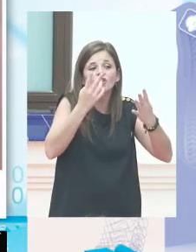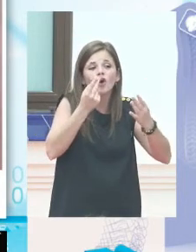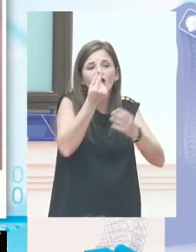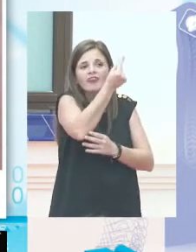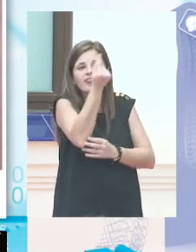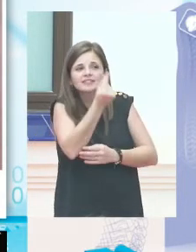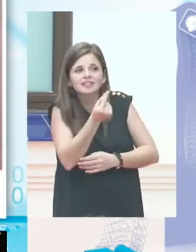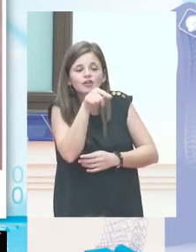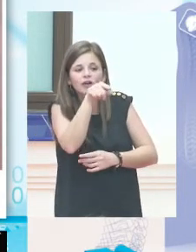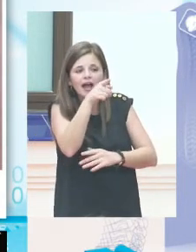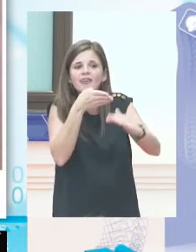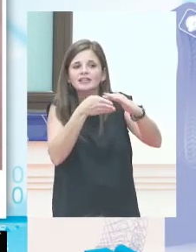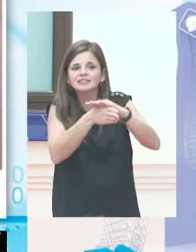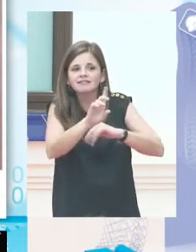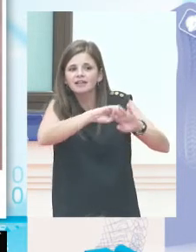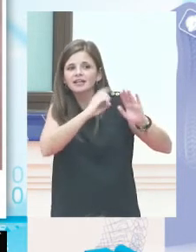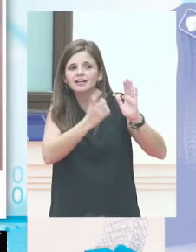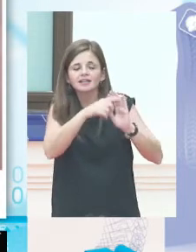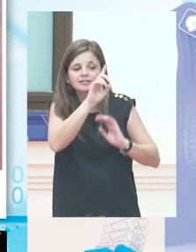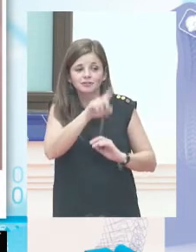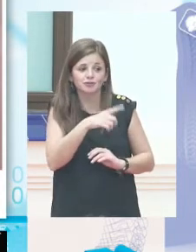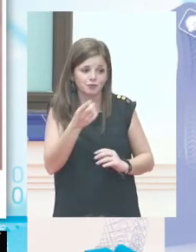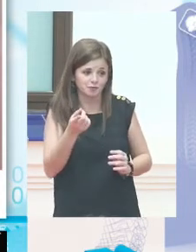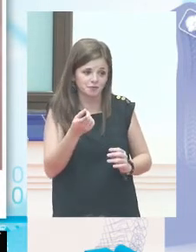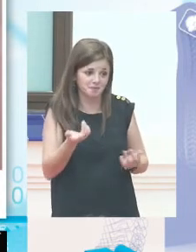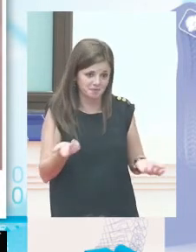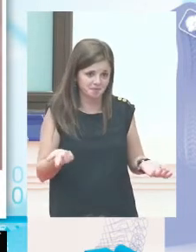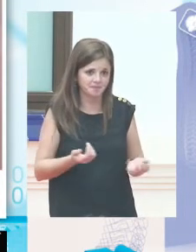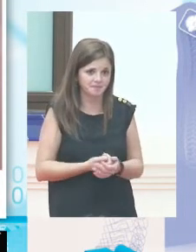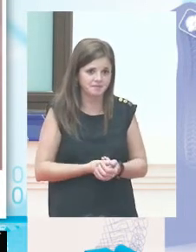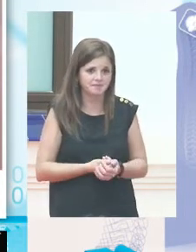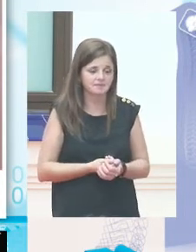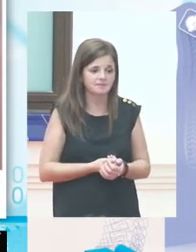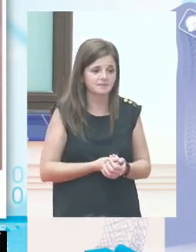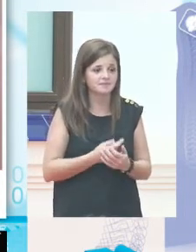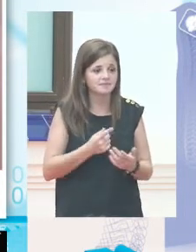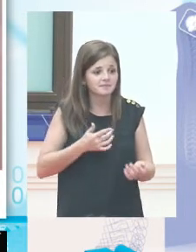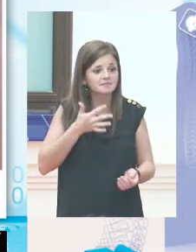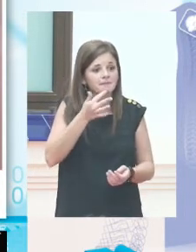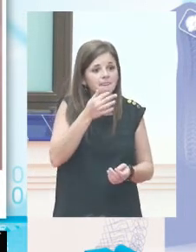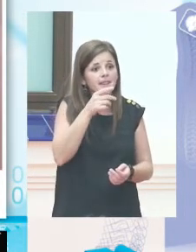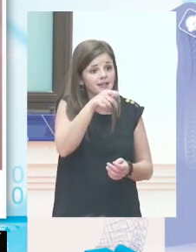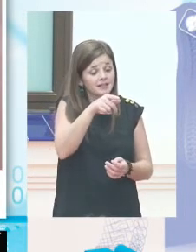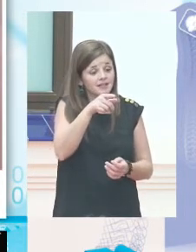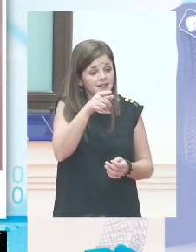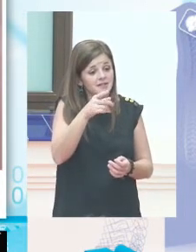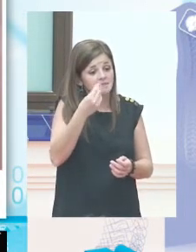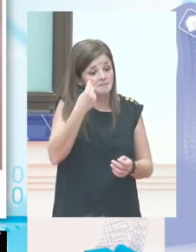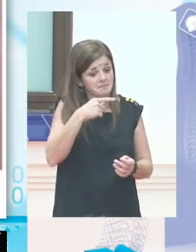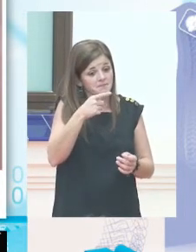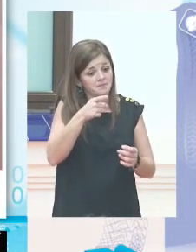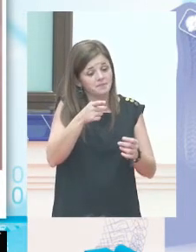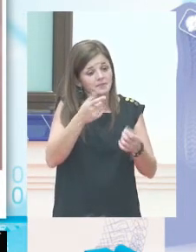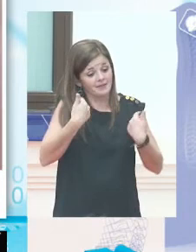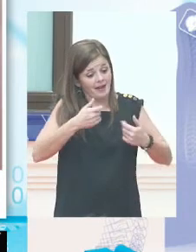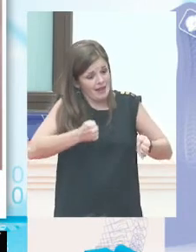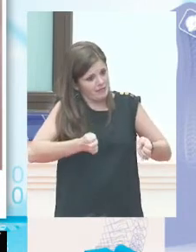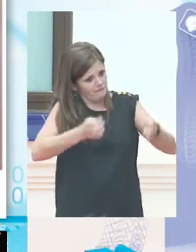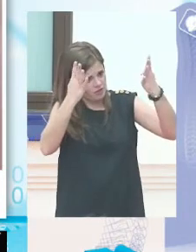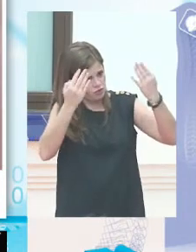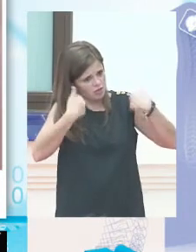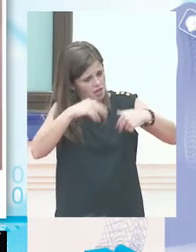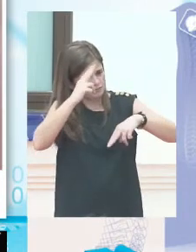no es accesible, ¿vale? Y luego, a partir de ahí, lo que hacemos, una vez que tenemos construido el